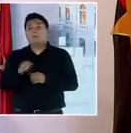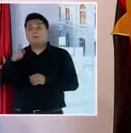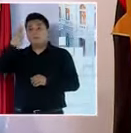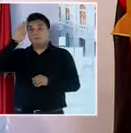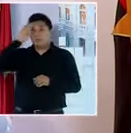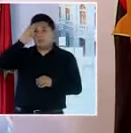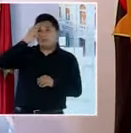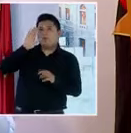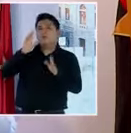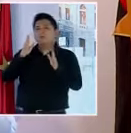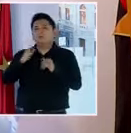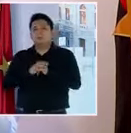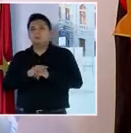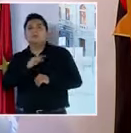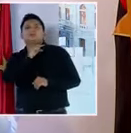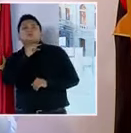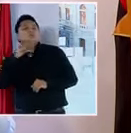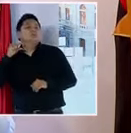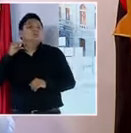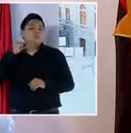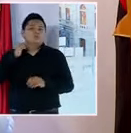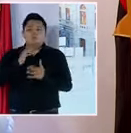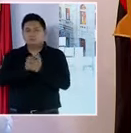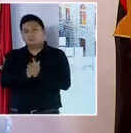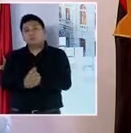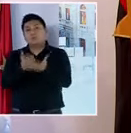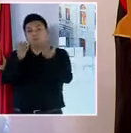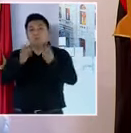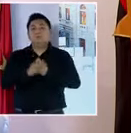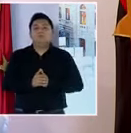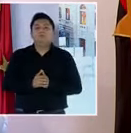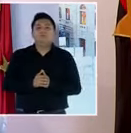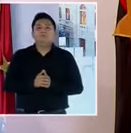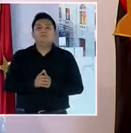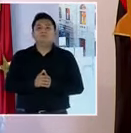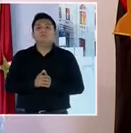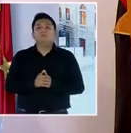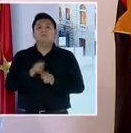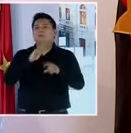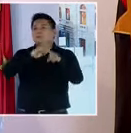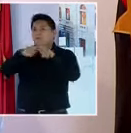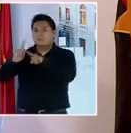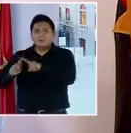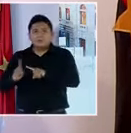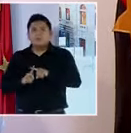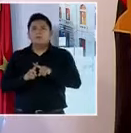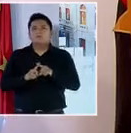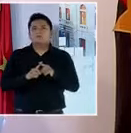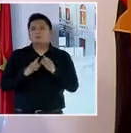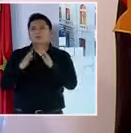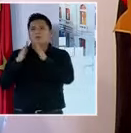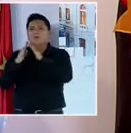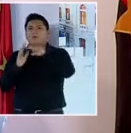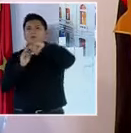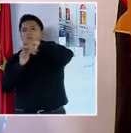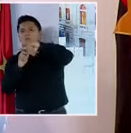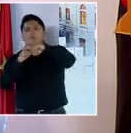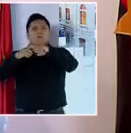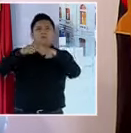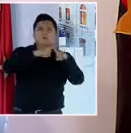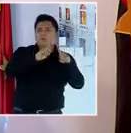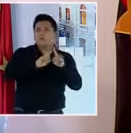civiles, eclesiásticas. A las autoridades de las diferentes iglesias